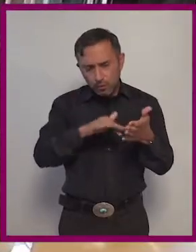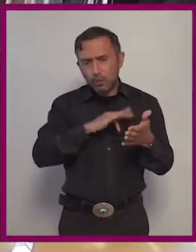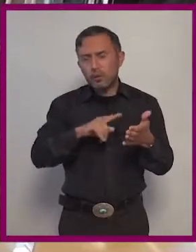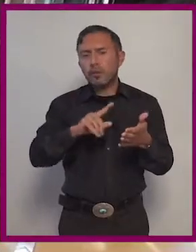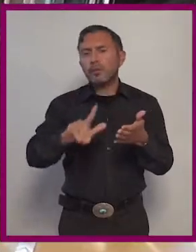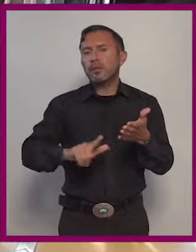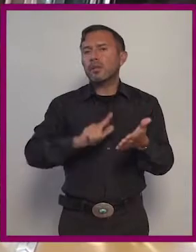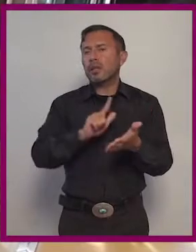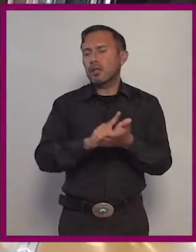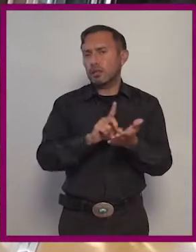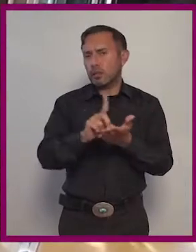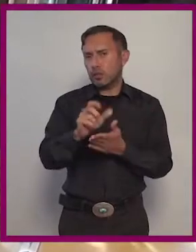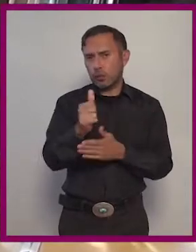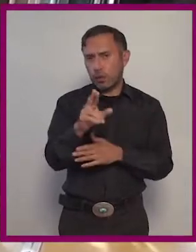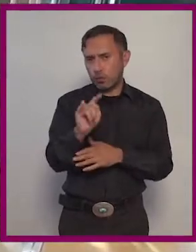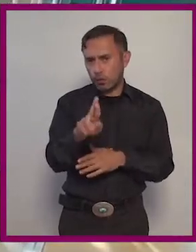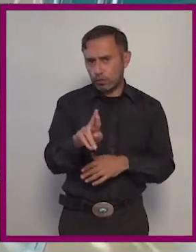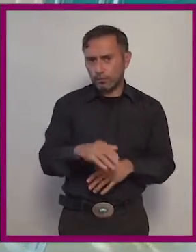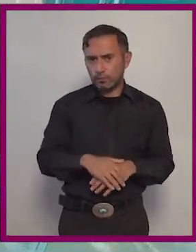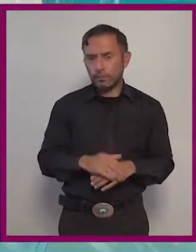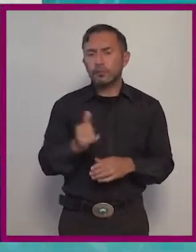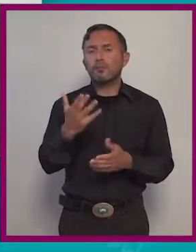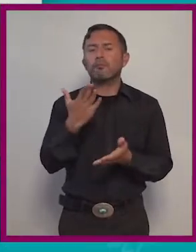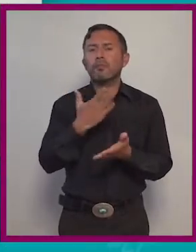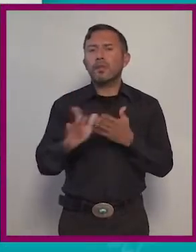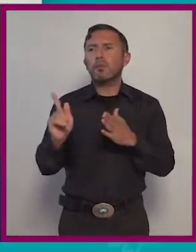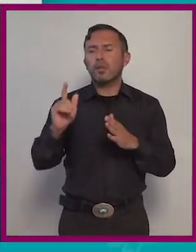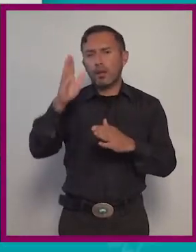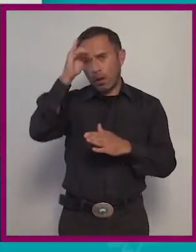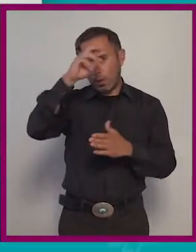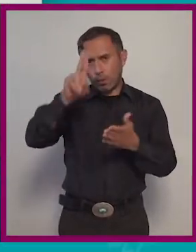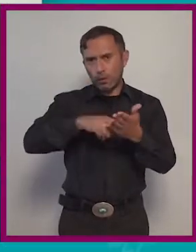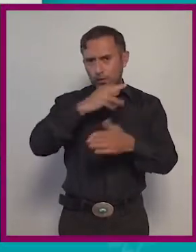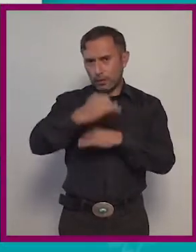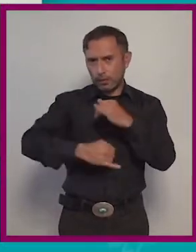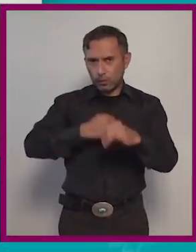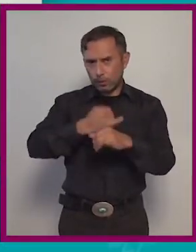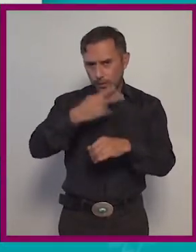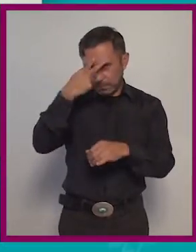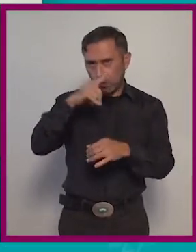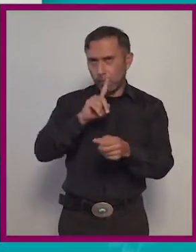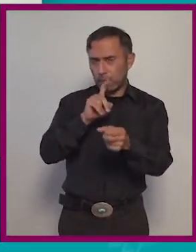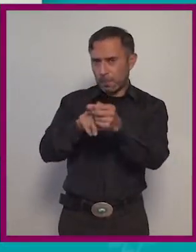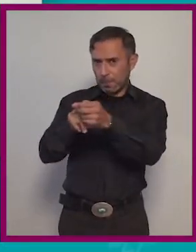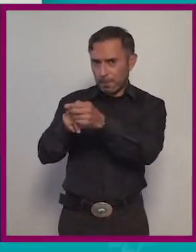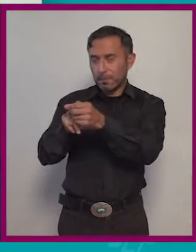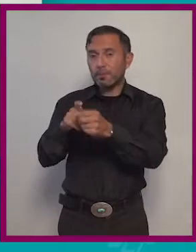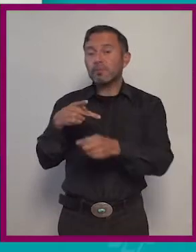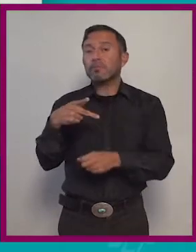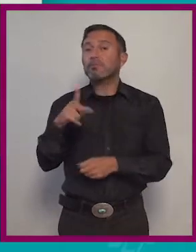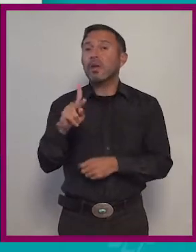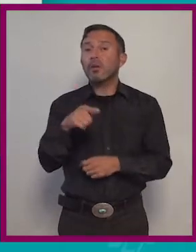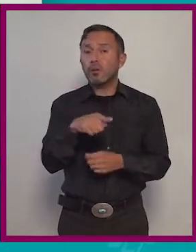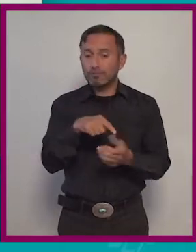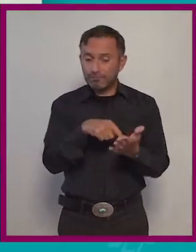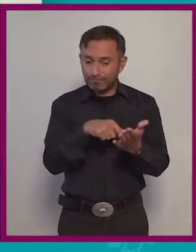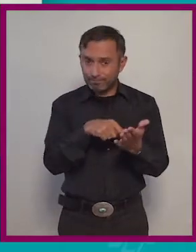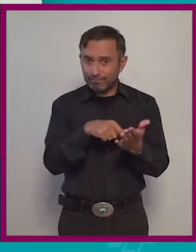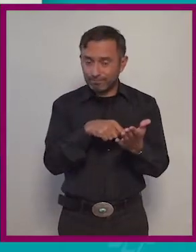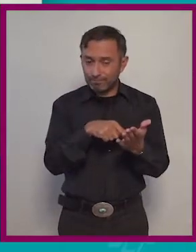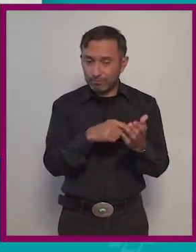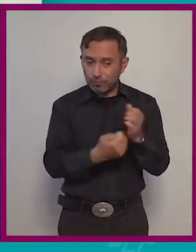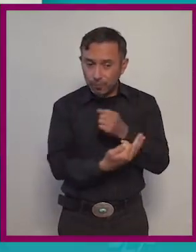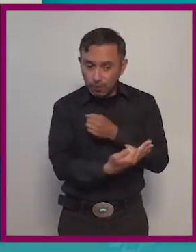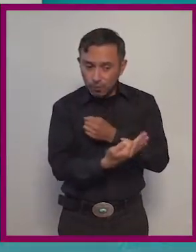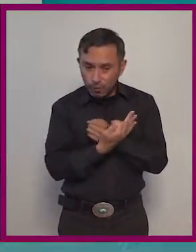Federal de Derecho de Autor, además de todos los tratados internacionales de los que México es parte. Pero esa protección que te va a dar a ti la ley va a